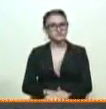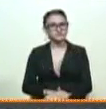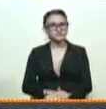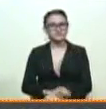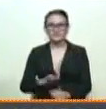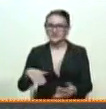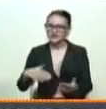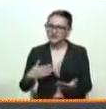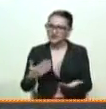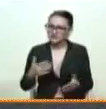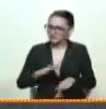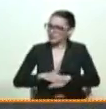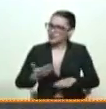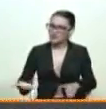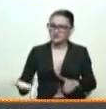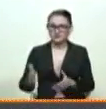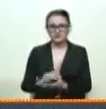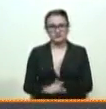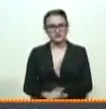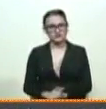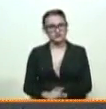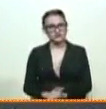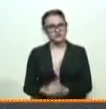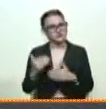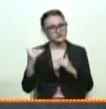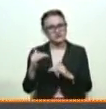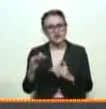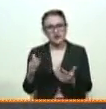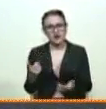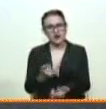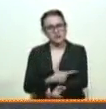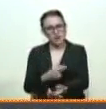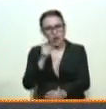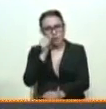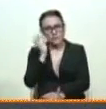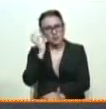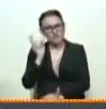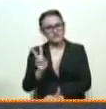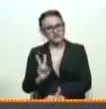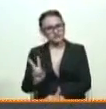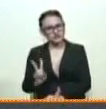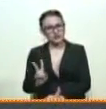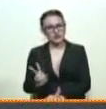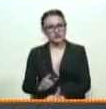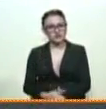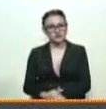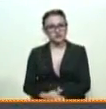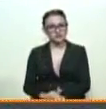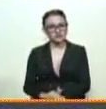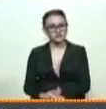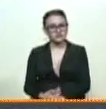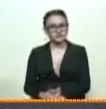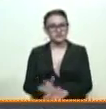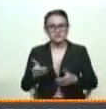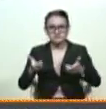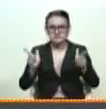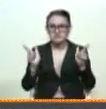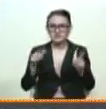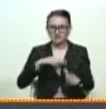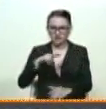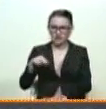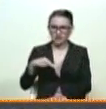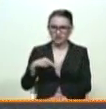¿Hasta cuándo, queridos hermanos venezolanos y venezolanas, vamos a permitir